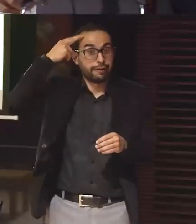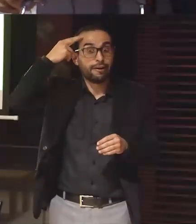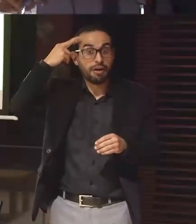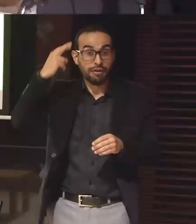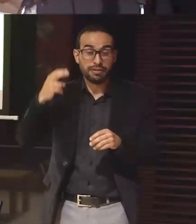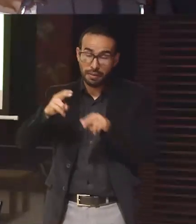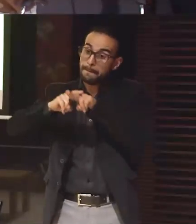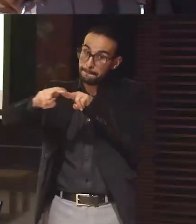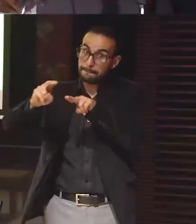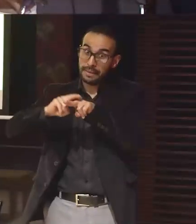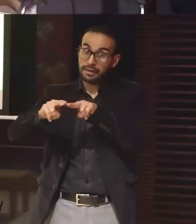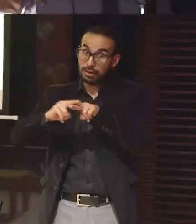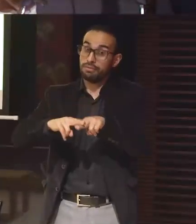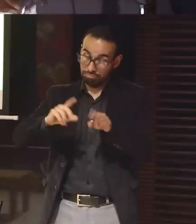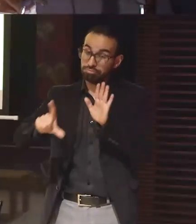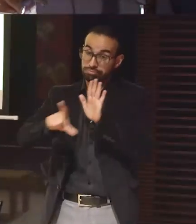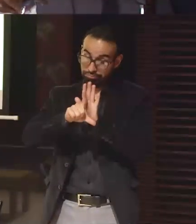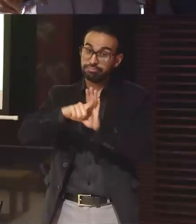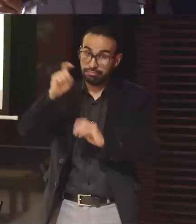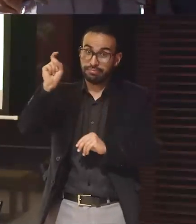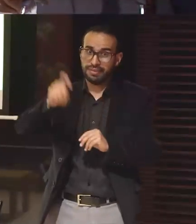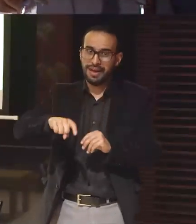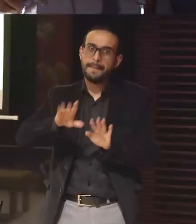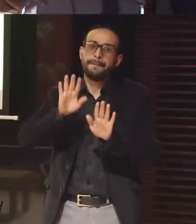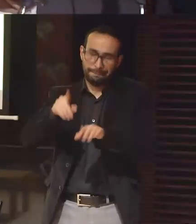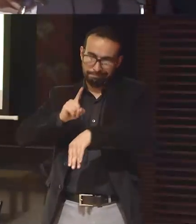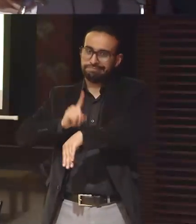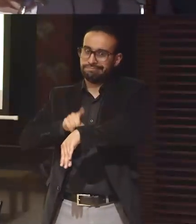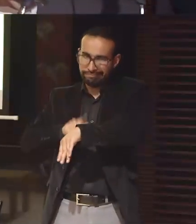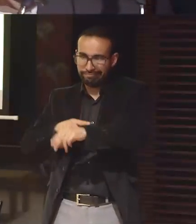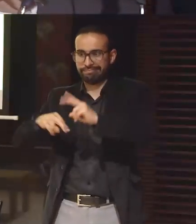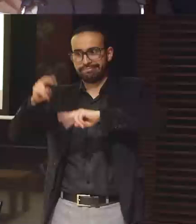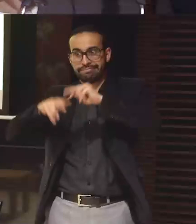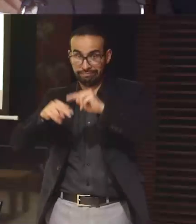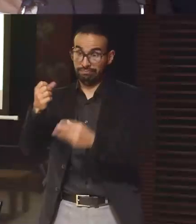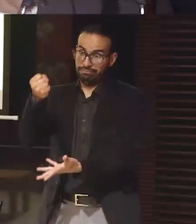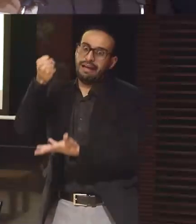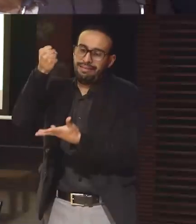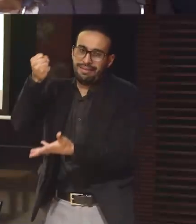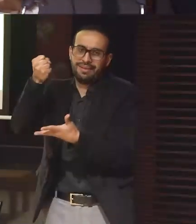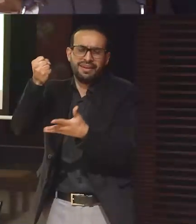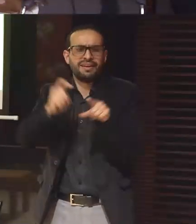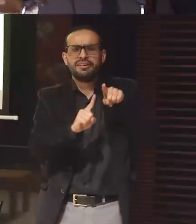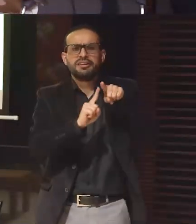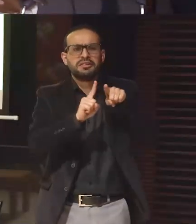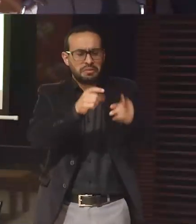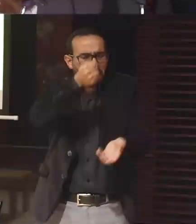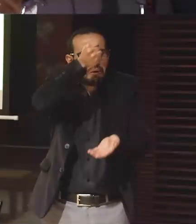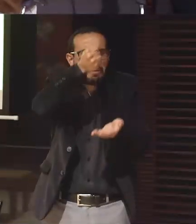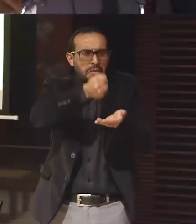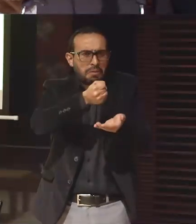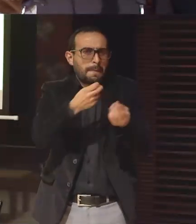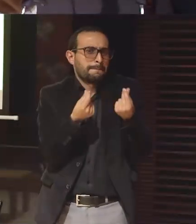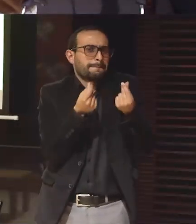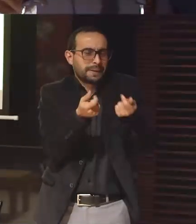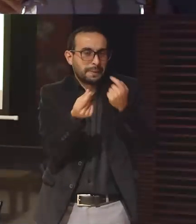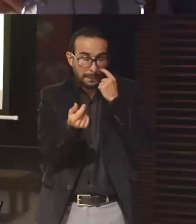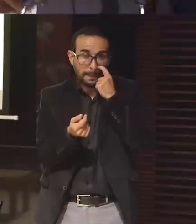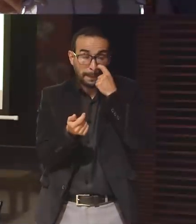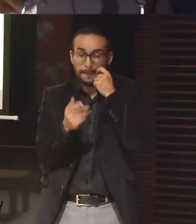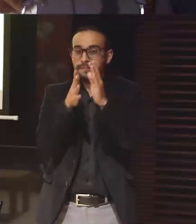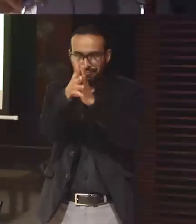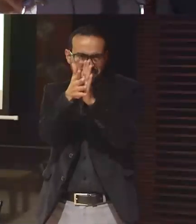demoran más tiempo, cuestan más trabajo, cuestan más plata, etcétera. Para darles unas cifras y que ustedes se den cuenta del éxito que ha